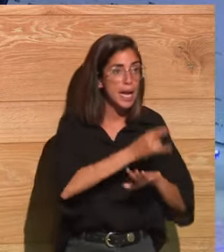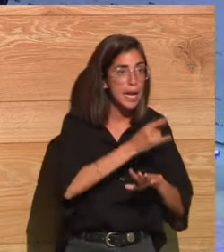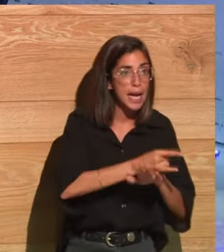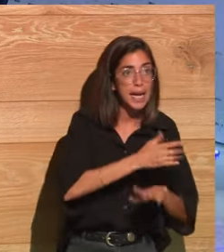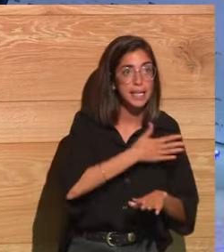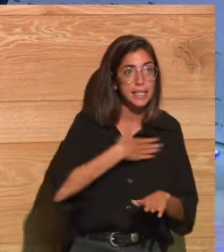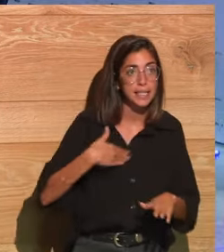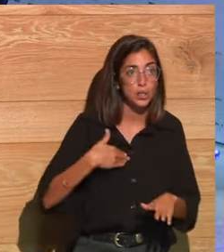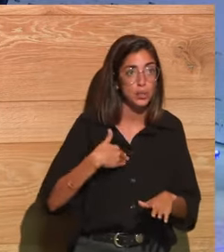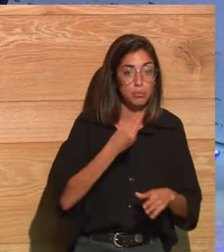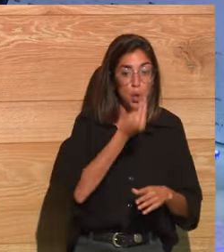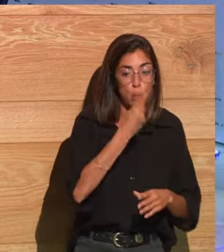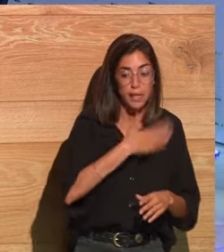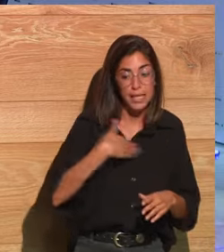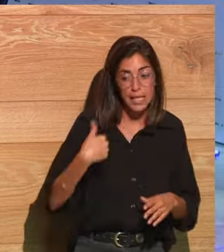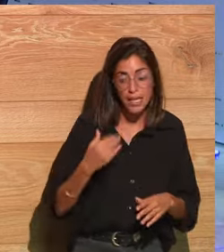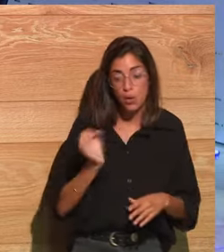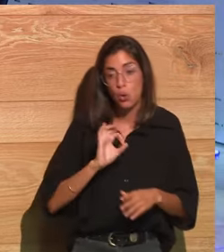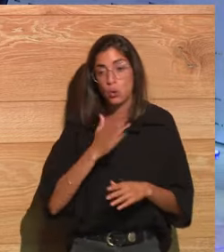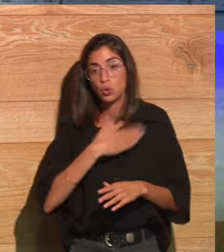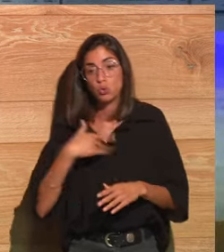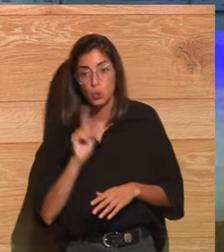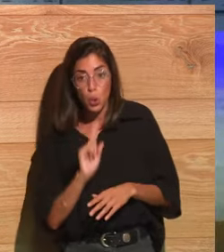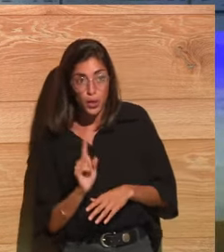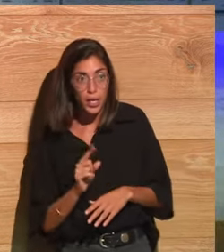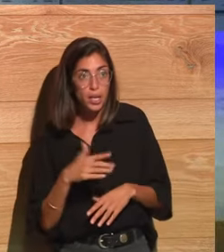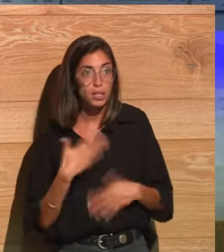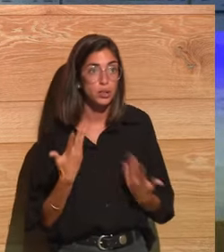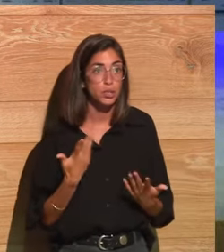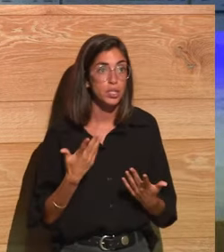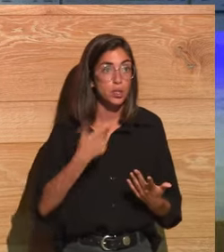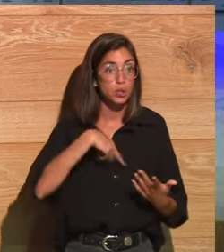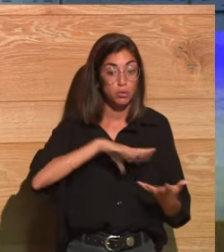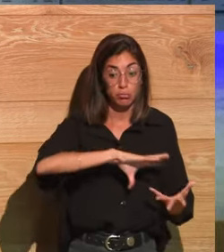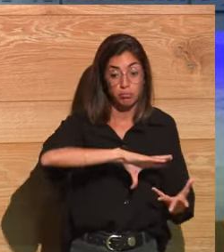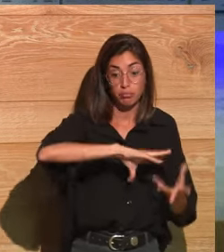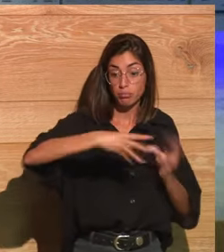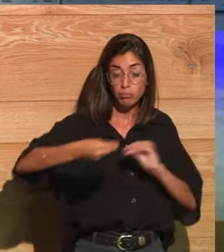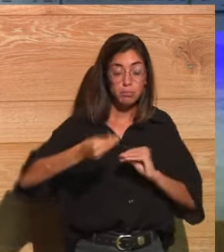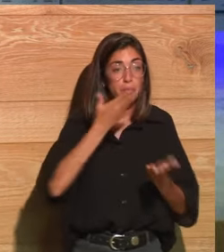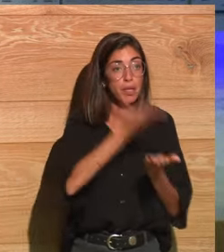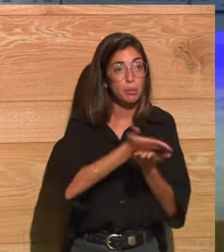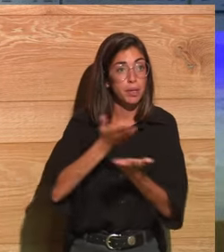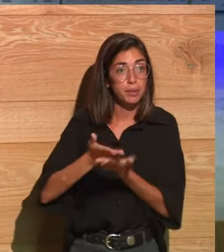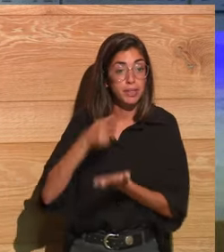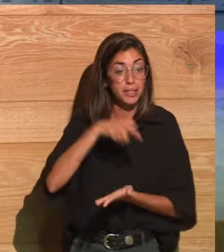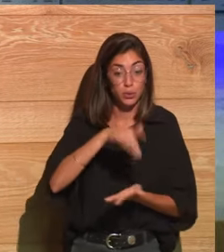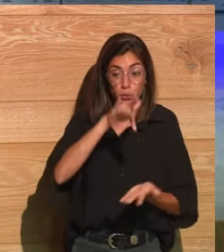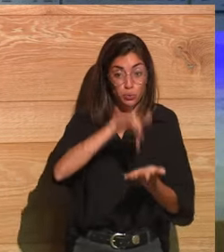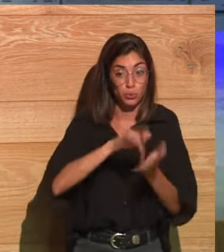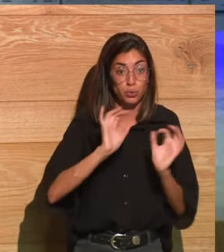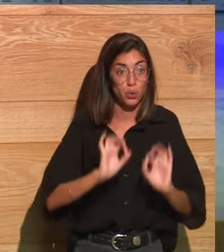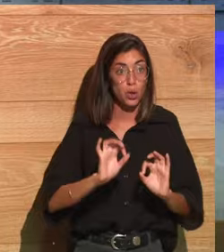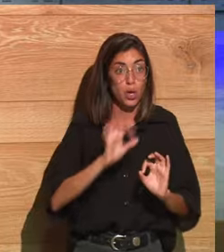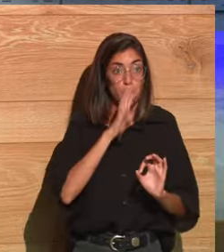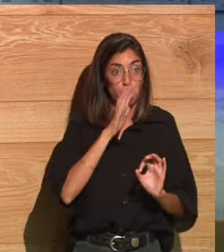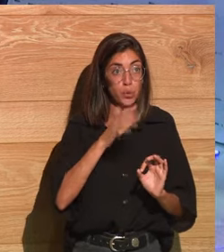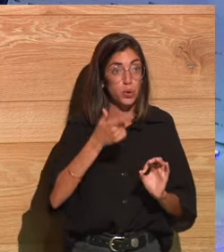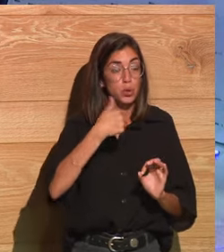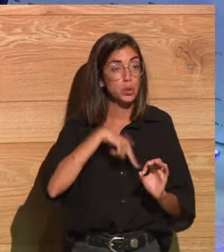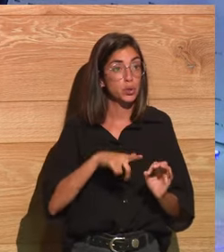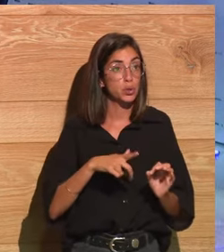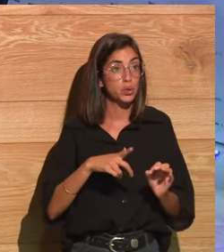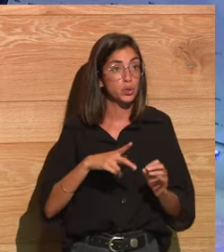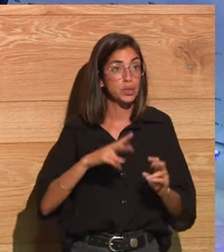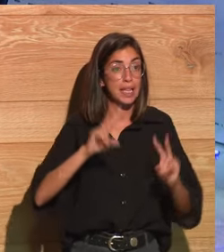al final le estamos pidiendo a nuestra especie multiforme que se adapte a muchas especies. Y eso es lo que pasa. Bueno, pues que convivimos con esas variedades. Y lo que